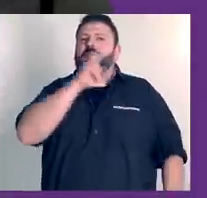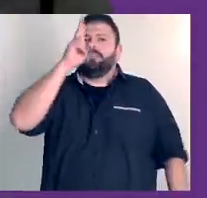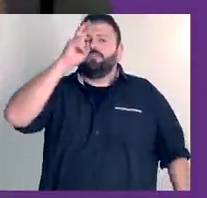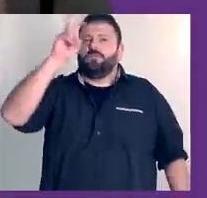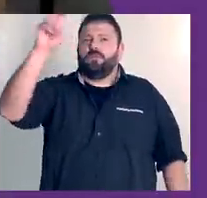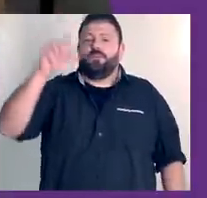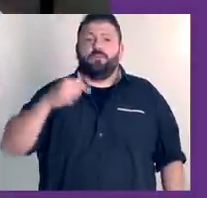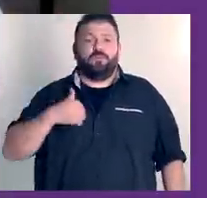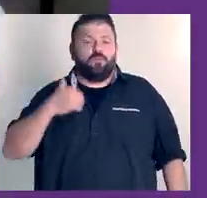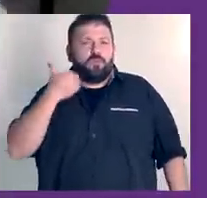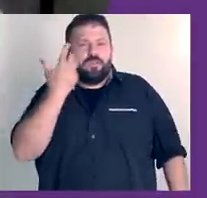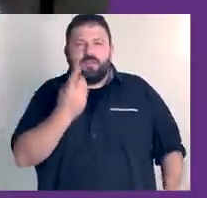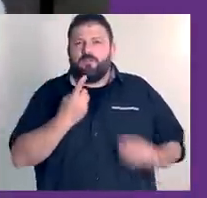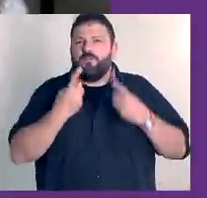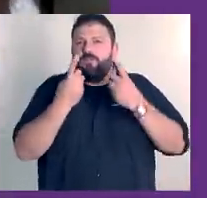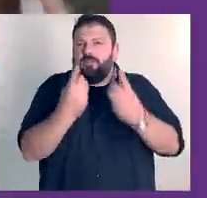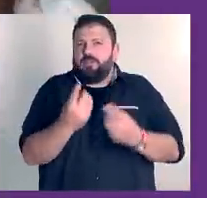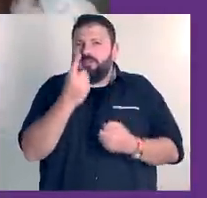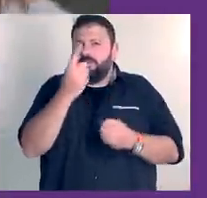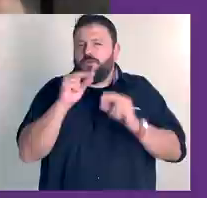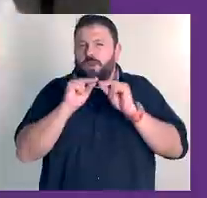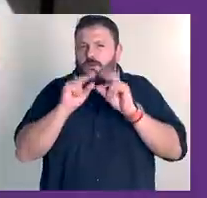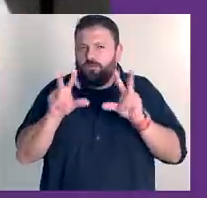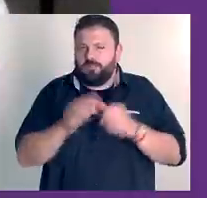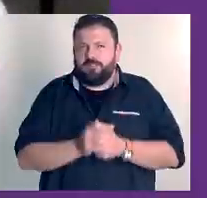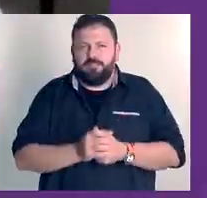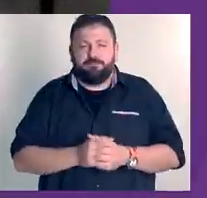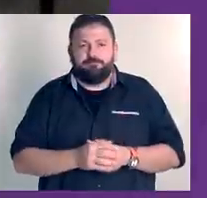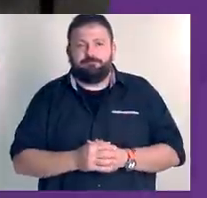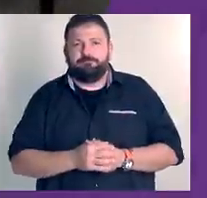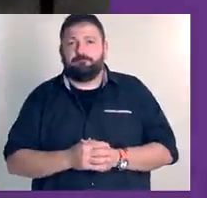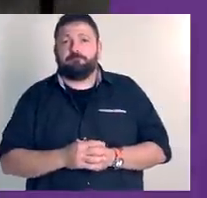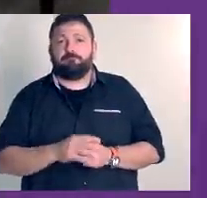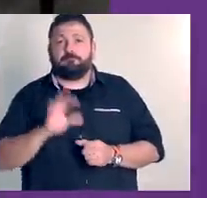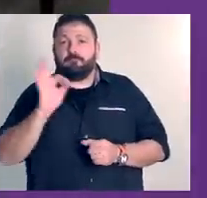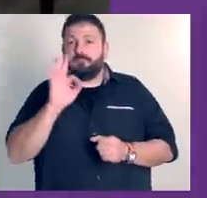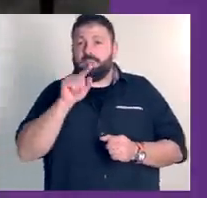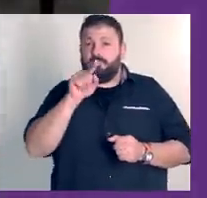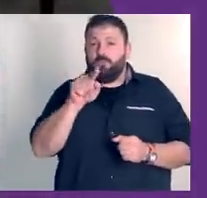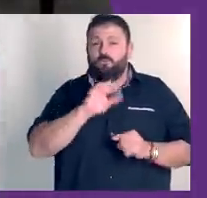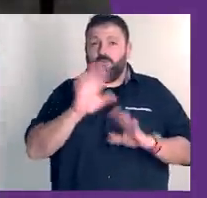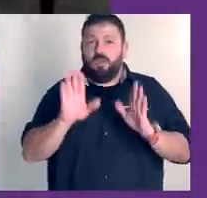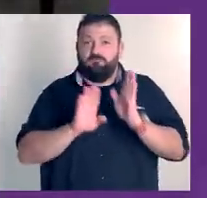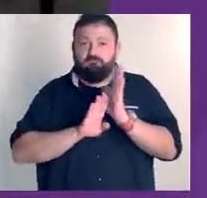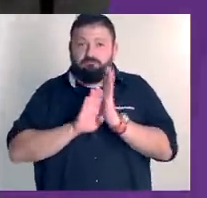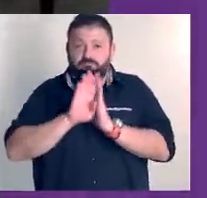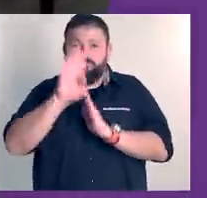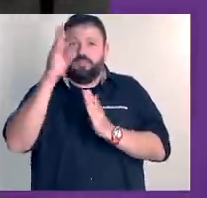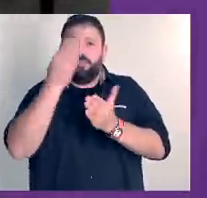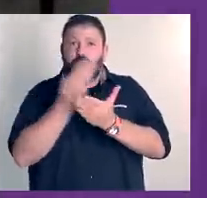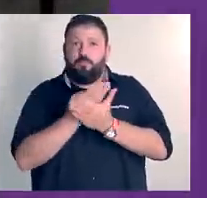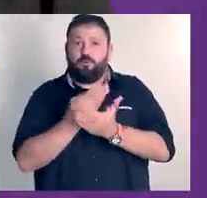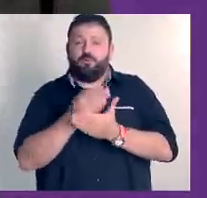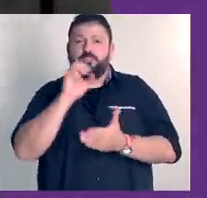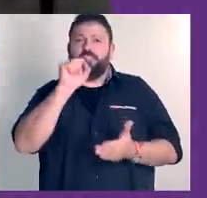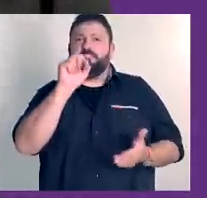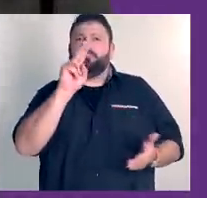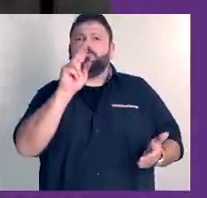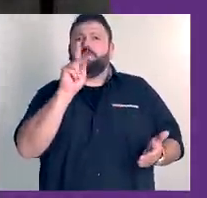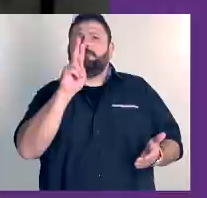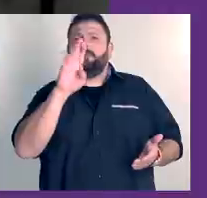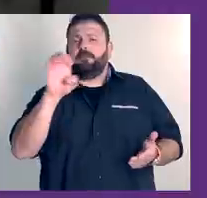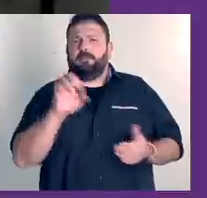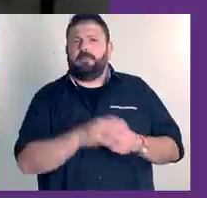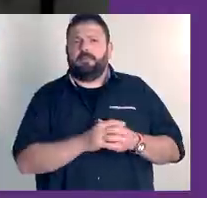noticia maravillosa. Quiero decirte que si tú te empiezas a hacer Bronce Supreme, por ejemplo, ahorita